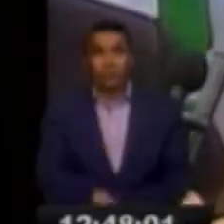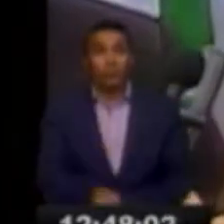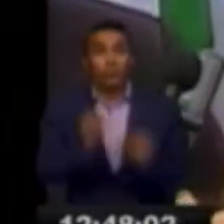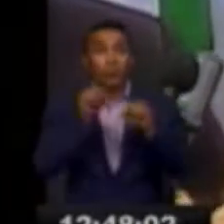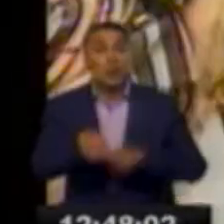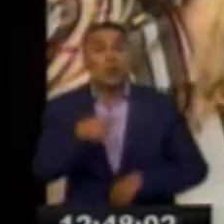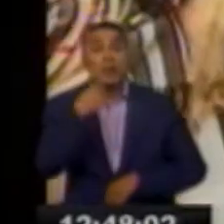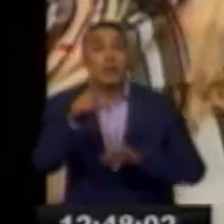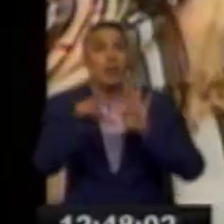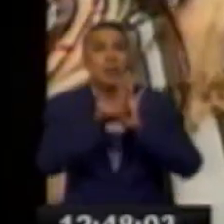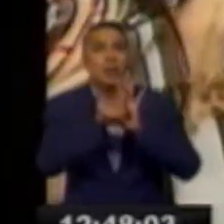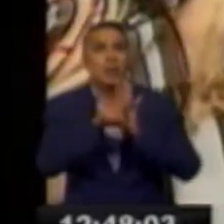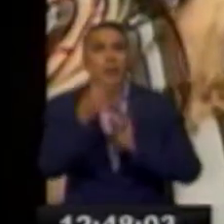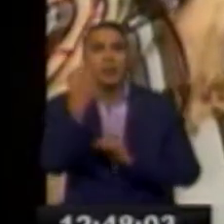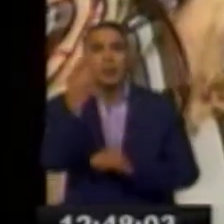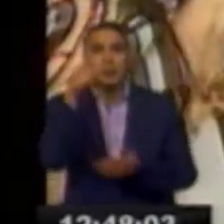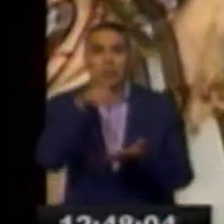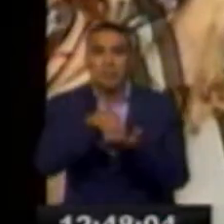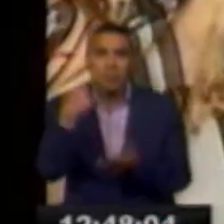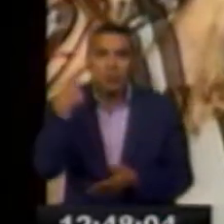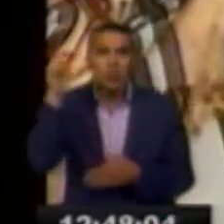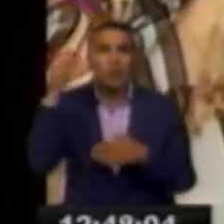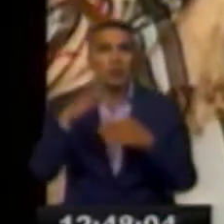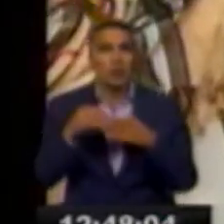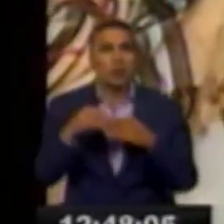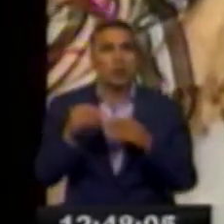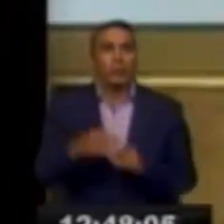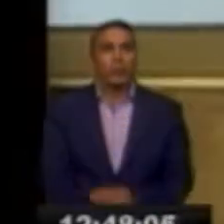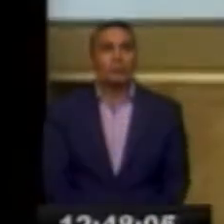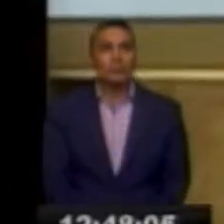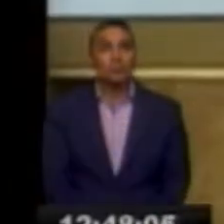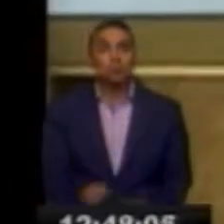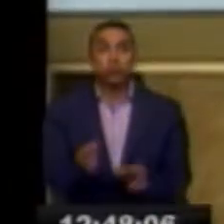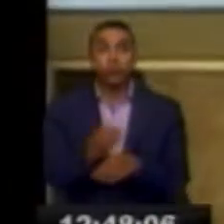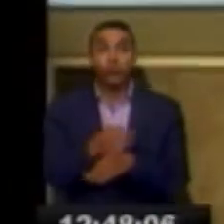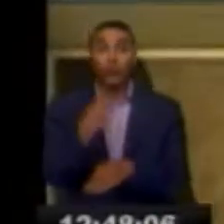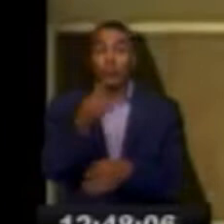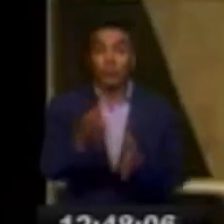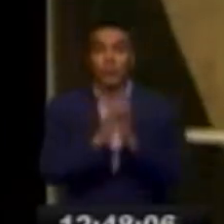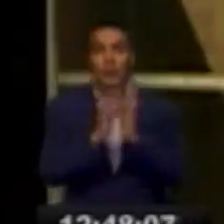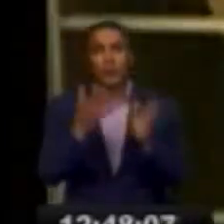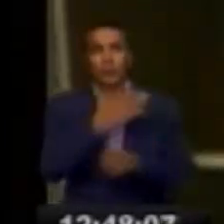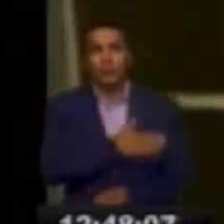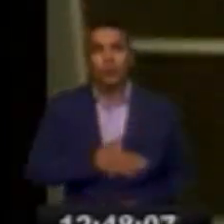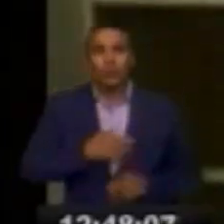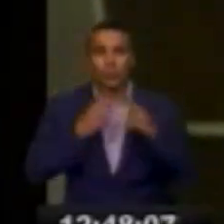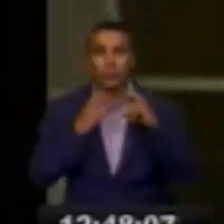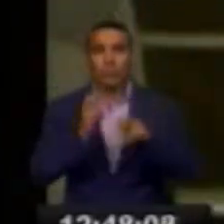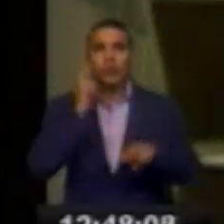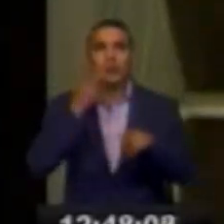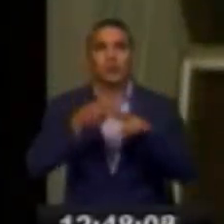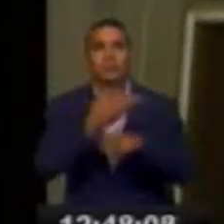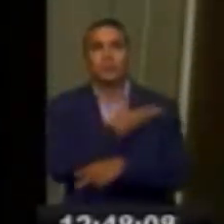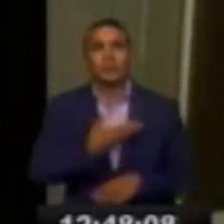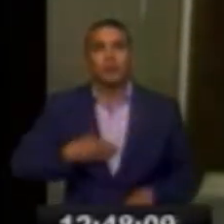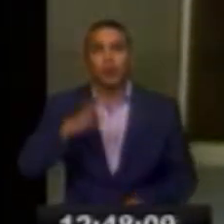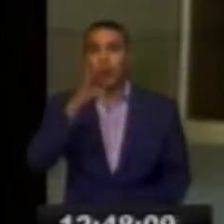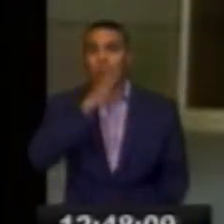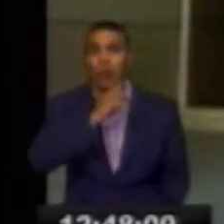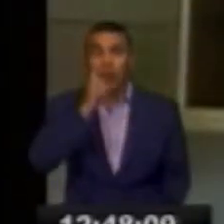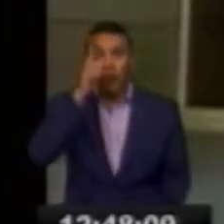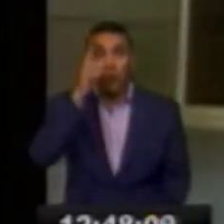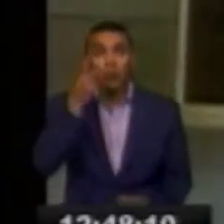la ley, alcanzó los 13.000 millones de dólares. El funcionario pidió investigar al expresidente Rafael Correa